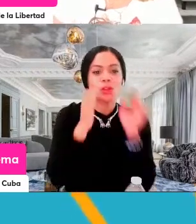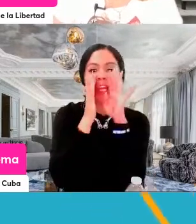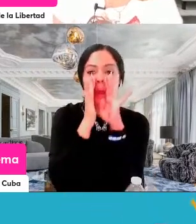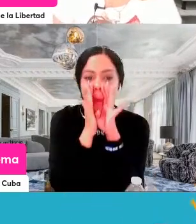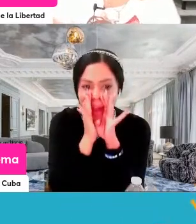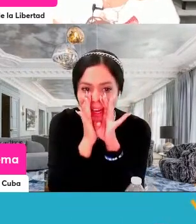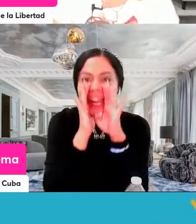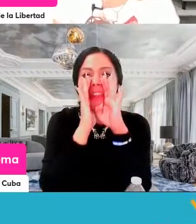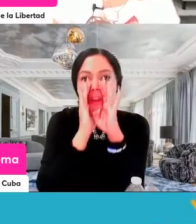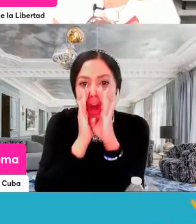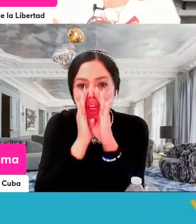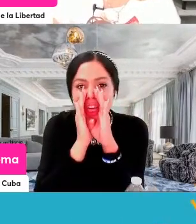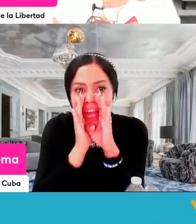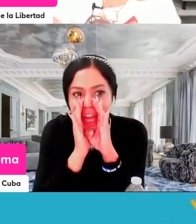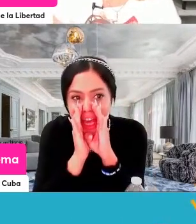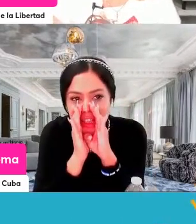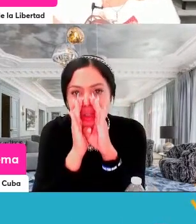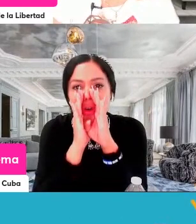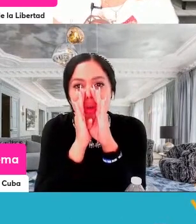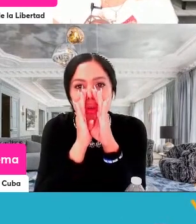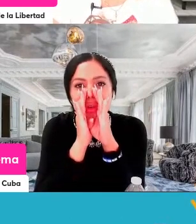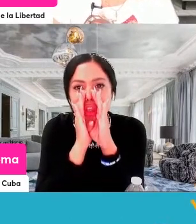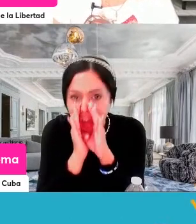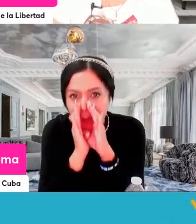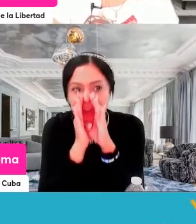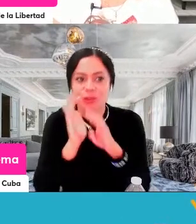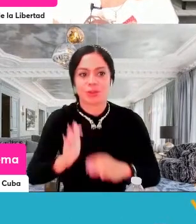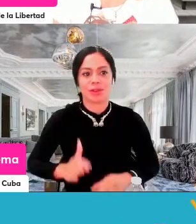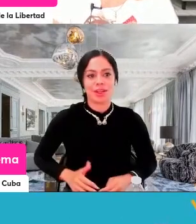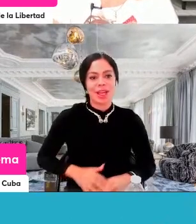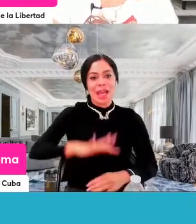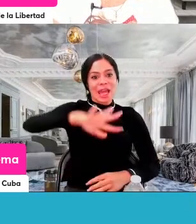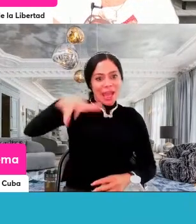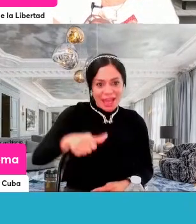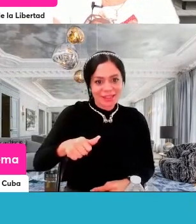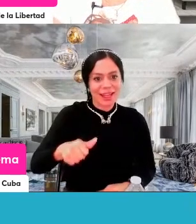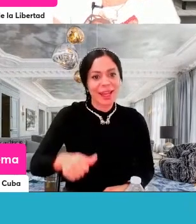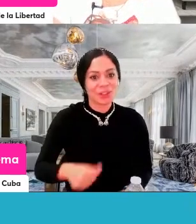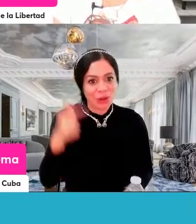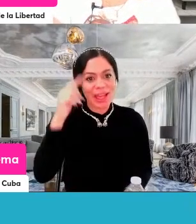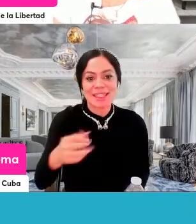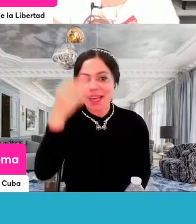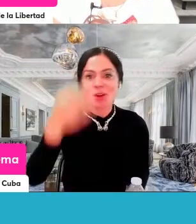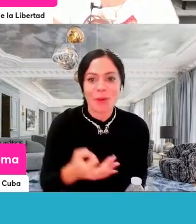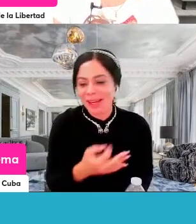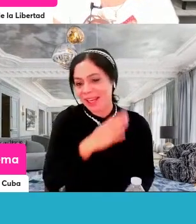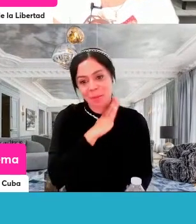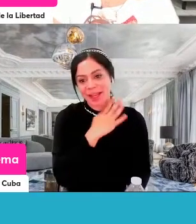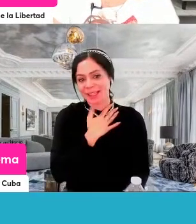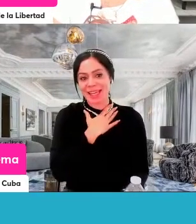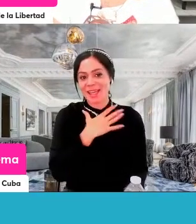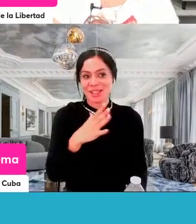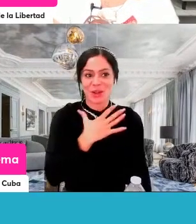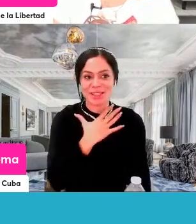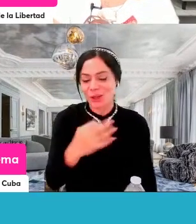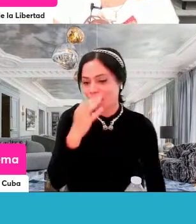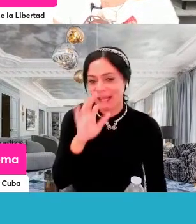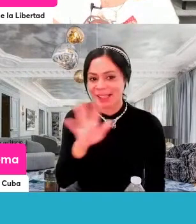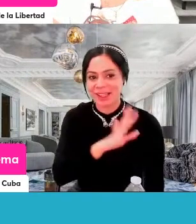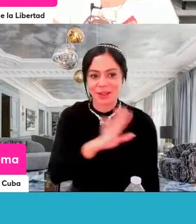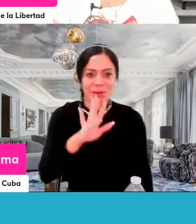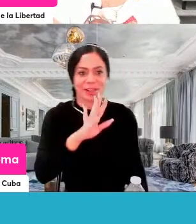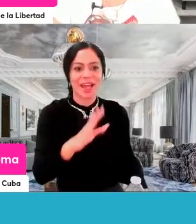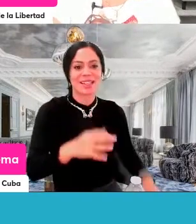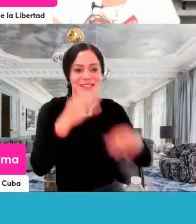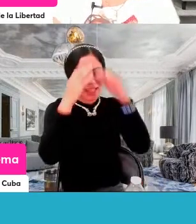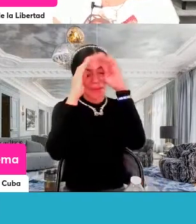gesto de robar, ladrones, corruptos. Este gesto es de robar. Es que me encanta. Ese ejercicio que ha salido me